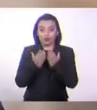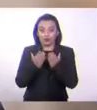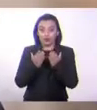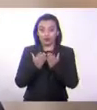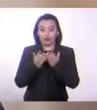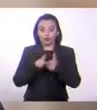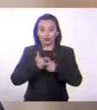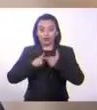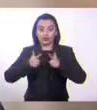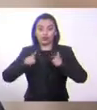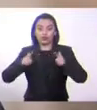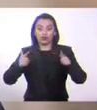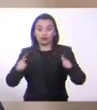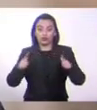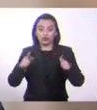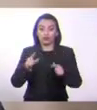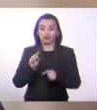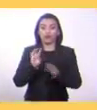y argumentativo.